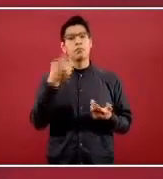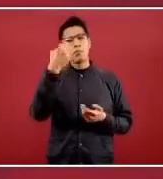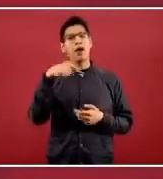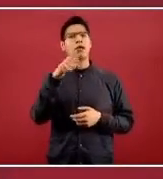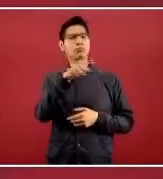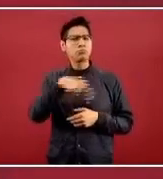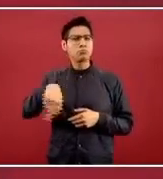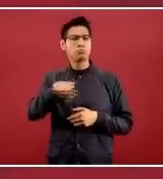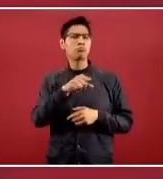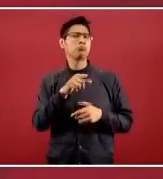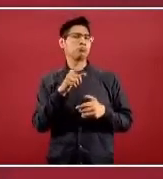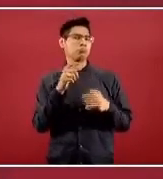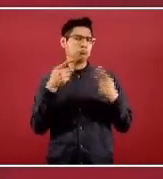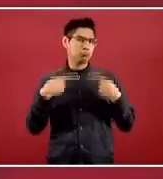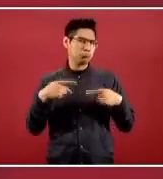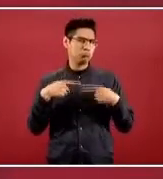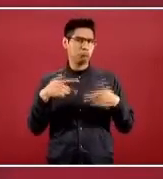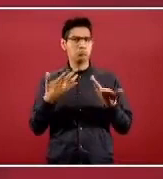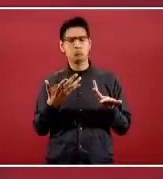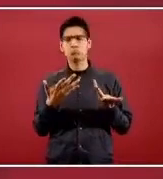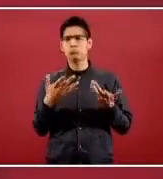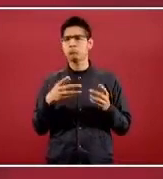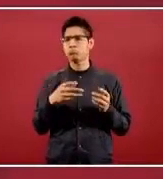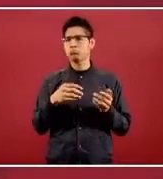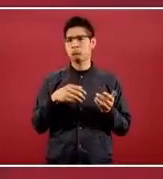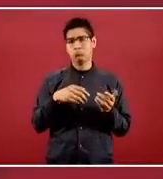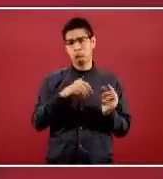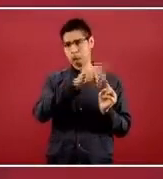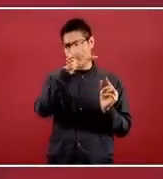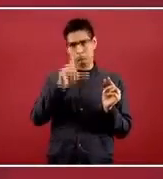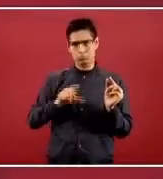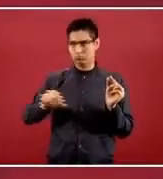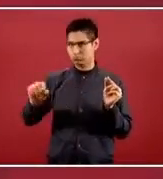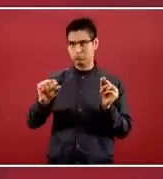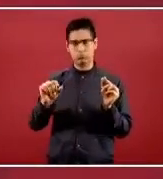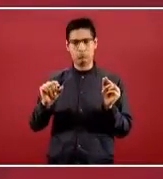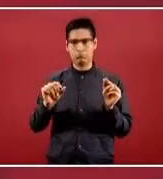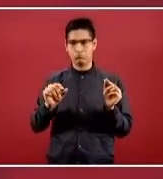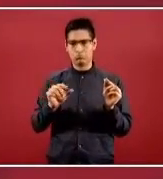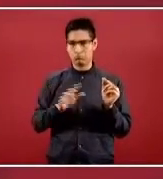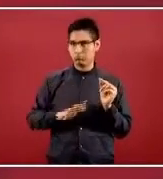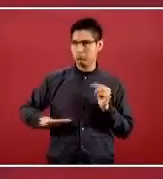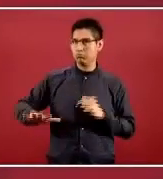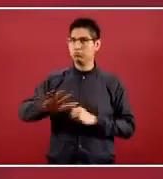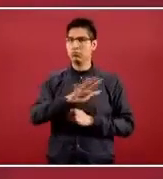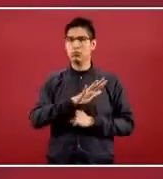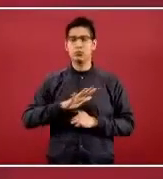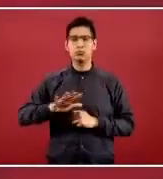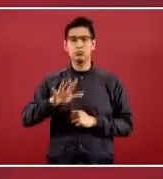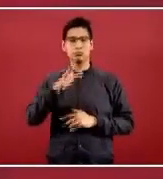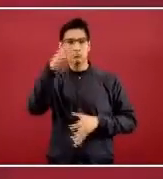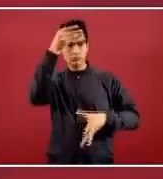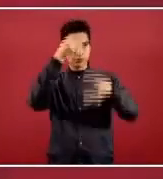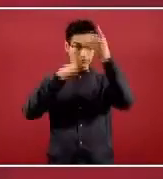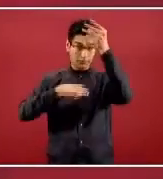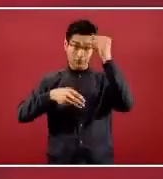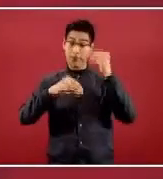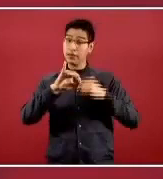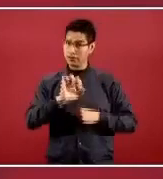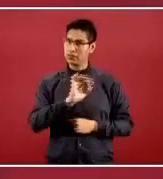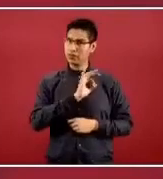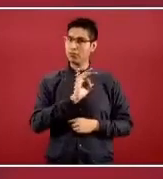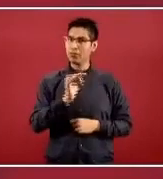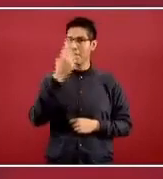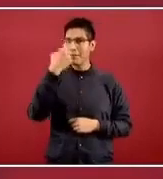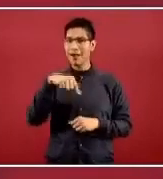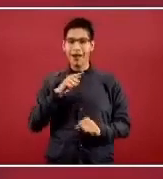usted como ciudadana, como ciudadano residente en México, porque es una herramienta con la que usted va a poder